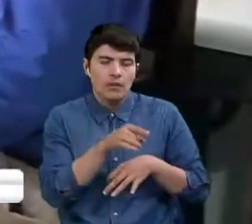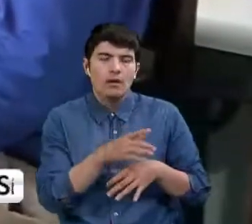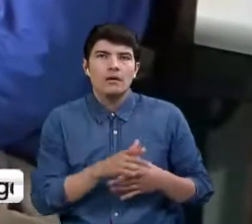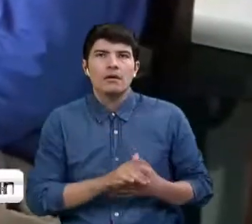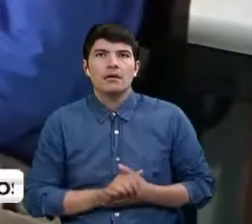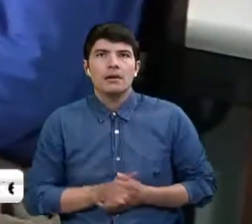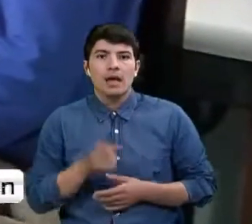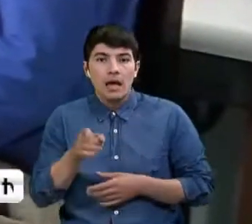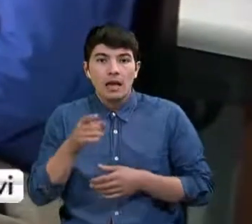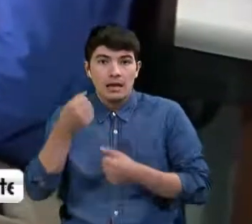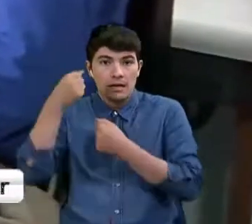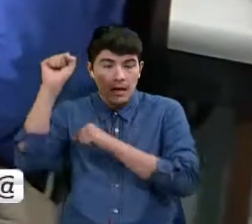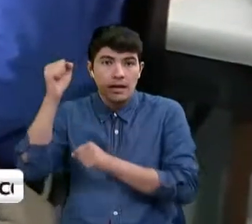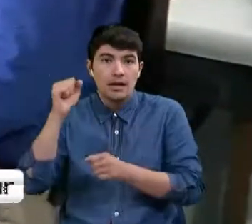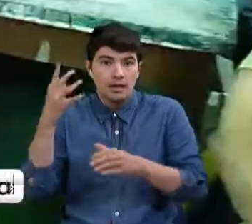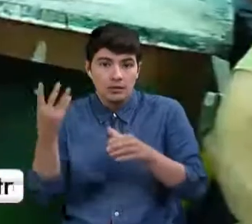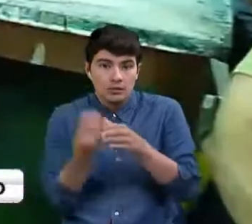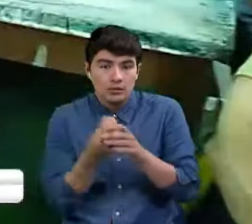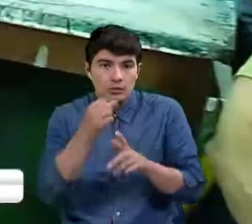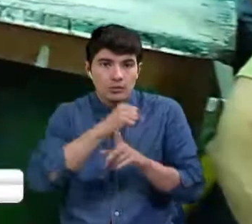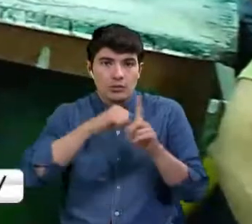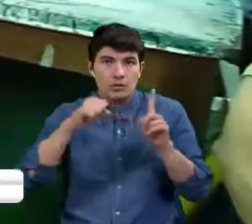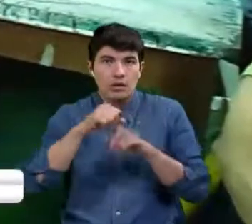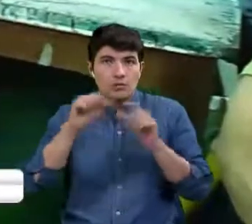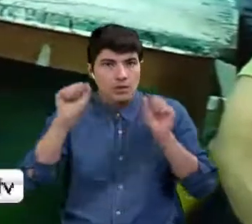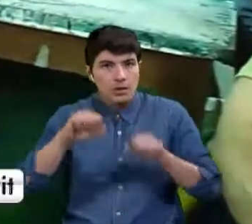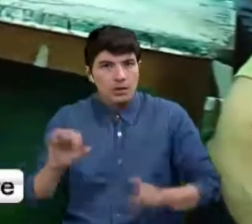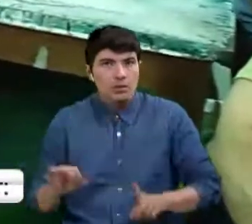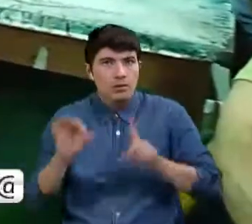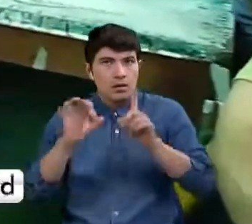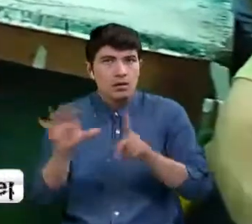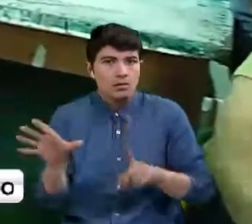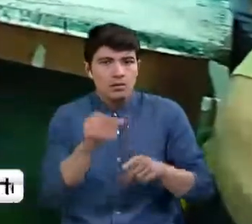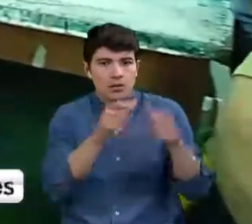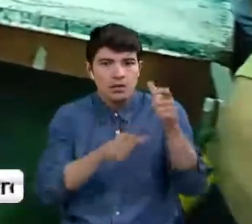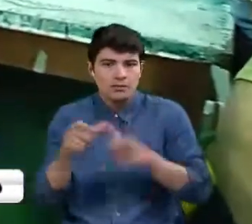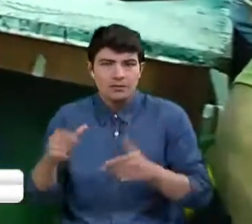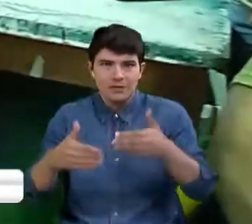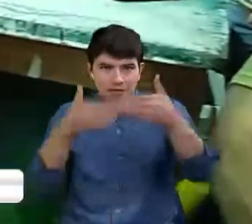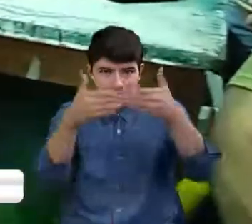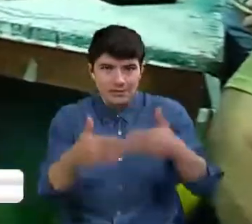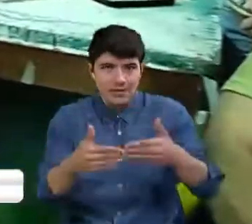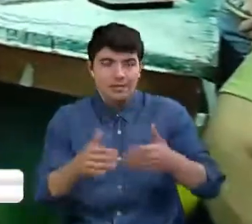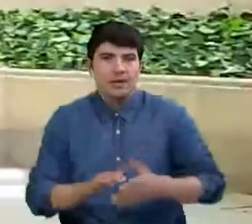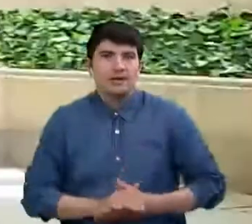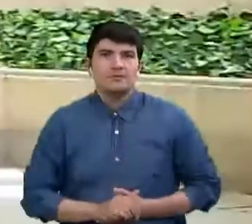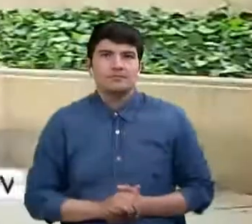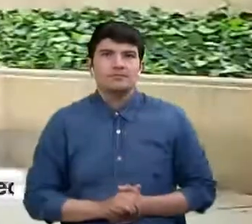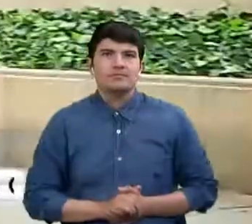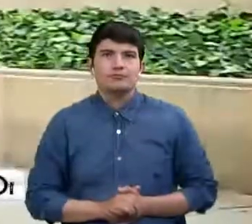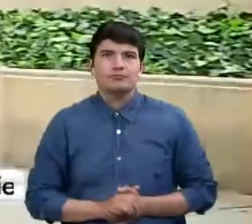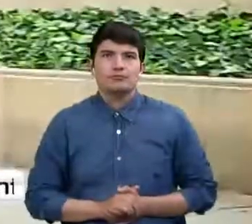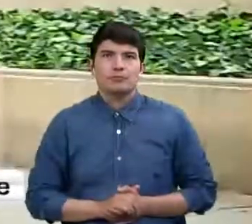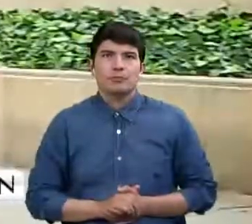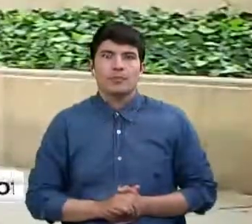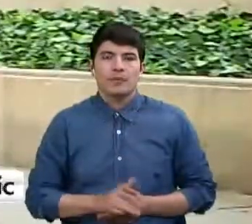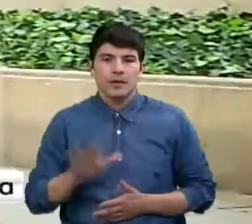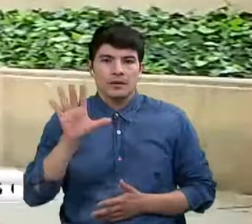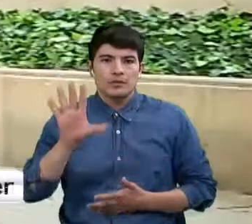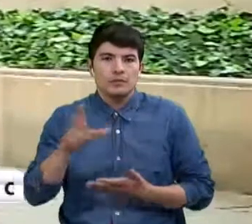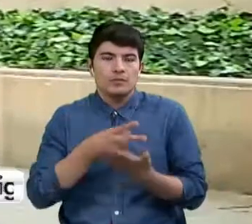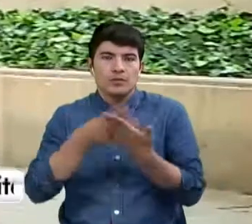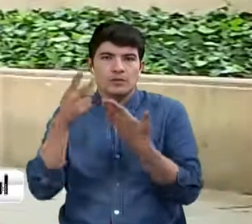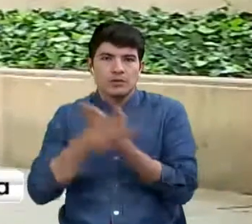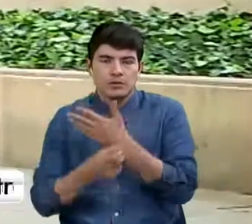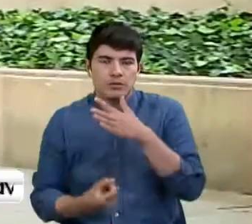la inclusión social para vestir bien a las personas en condición de discapacidad. Este proyecto, que nace